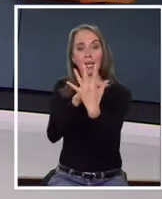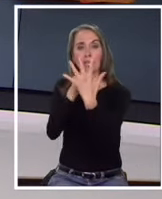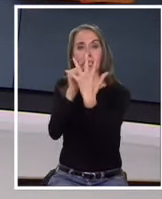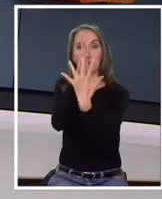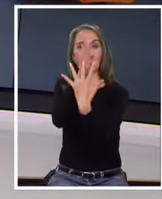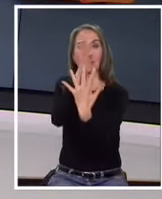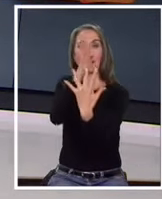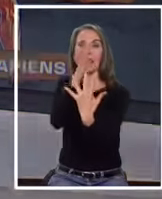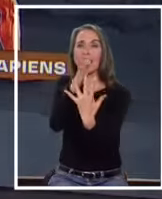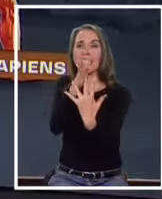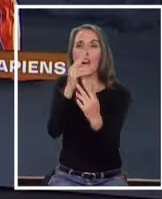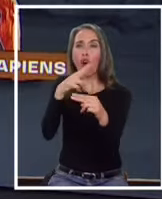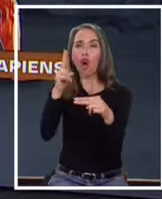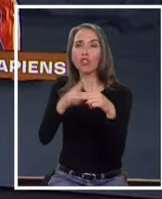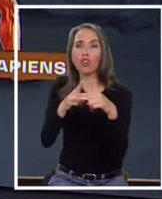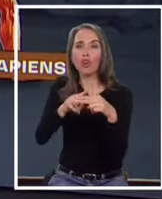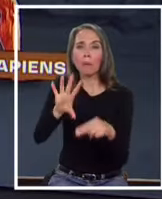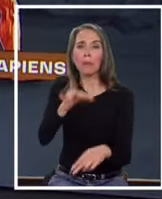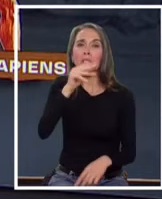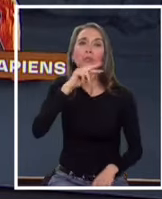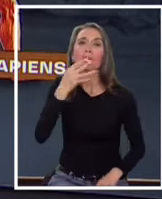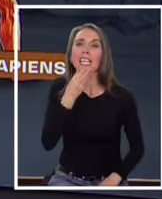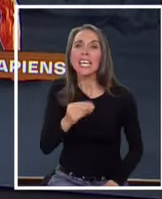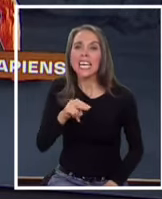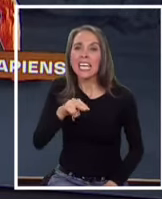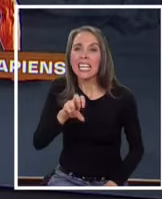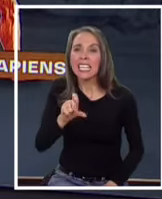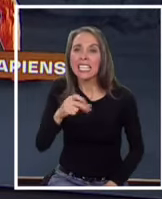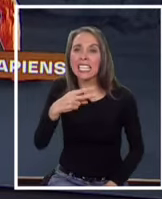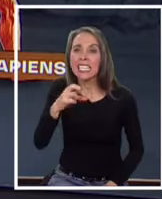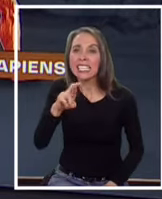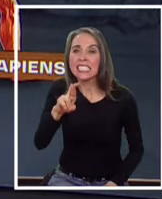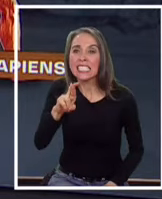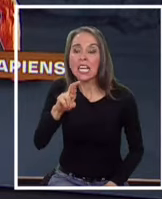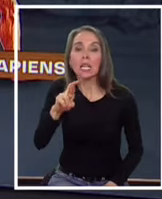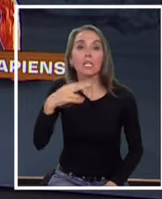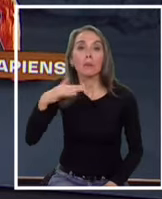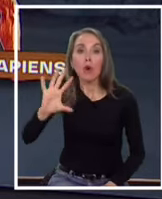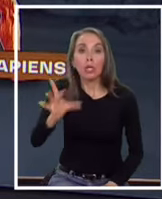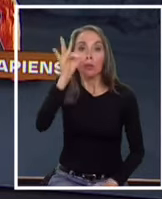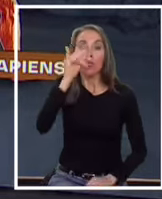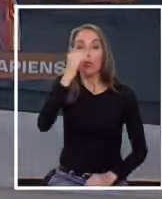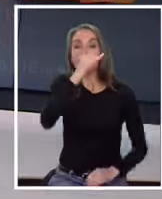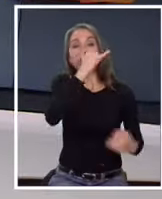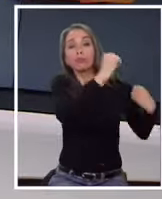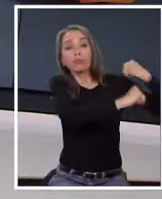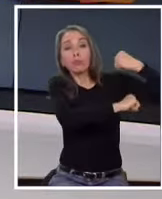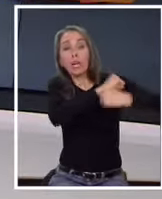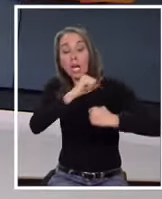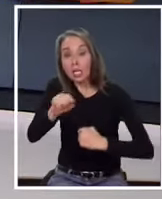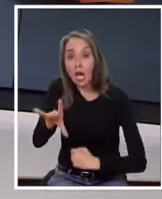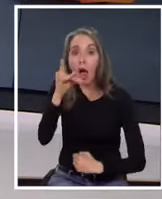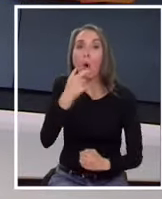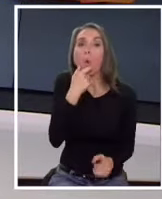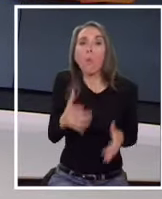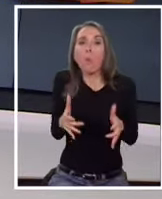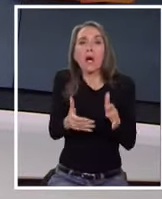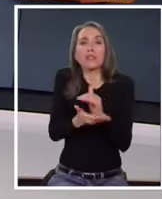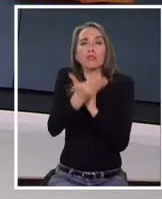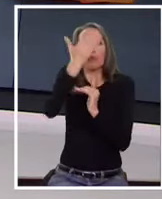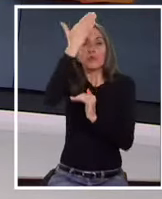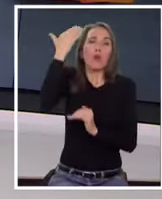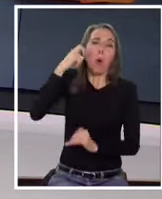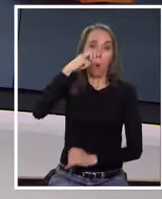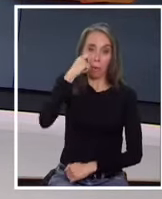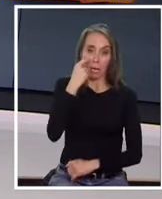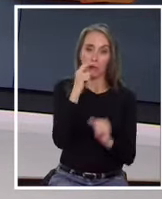Ramla. ¿De qué se trata? Descubierto en Israel y representa uno de los más valiosos hallazgos de los últimos años en esta materia. ¿Qué significa? Presta